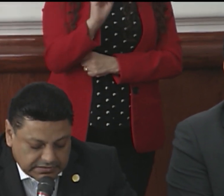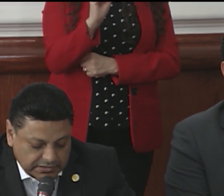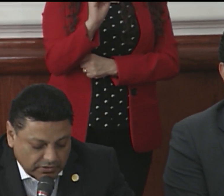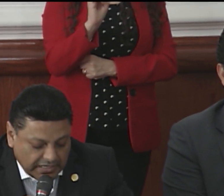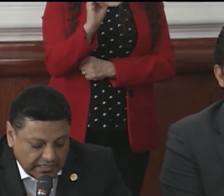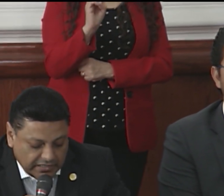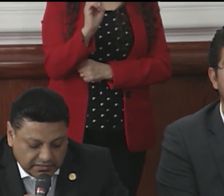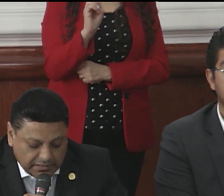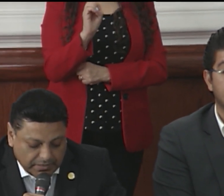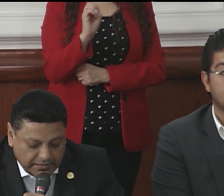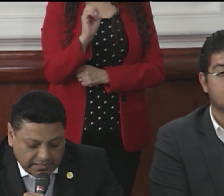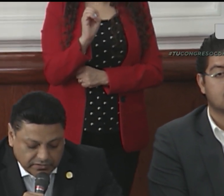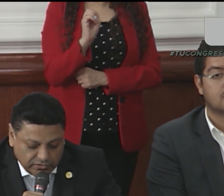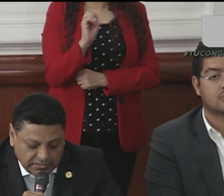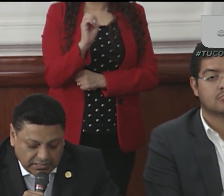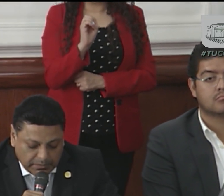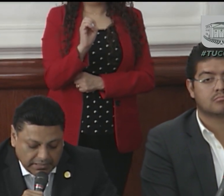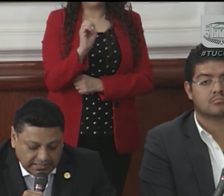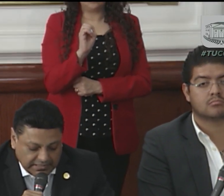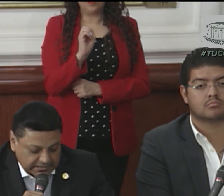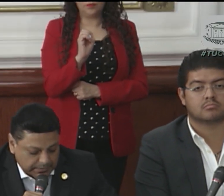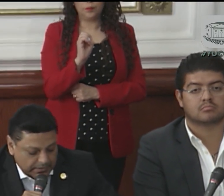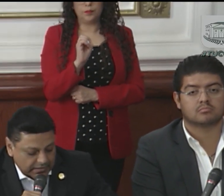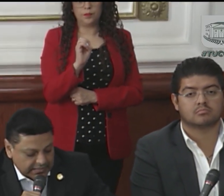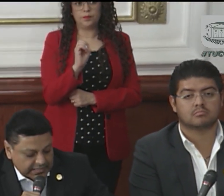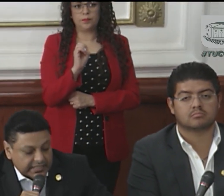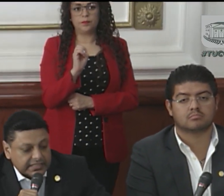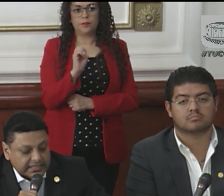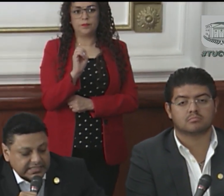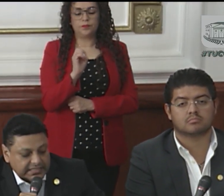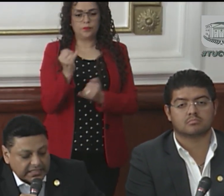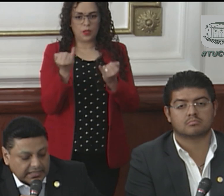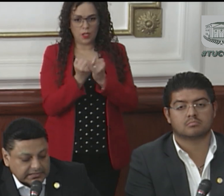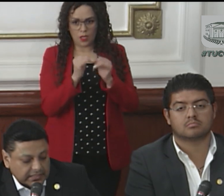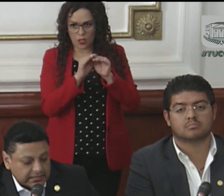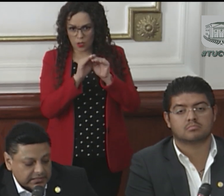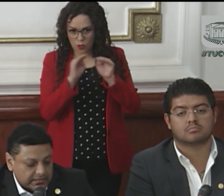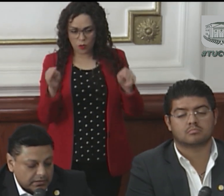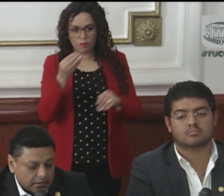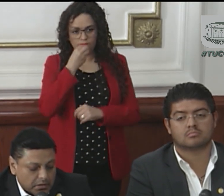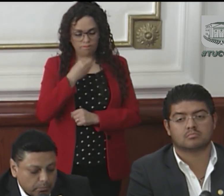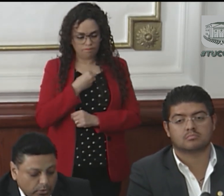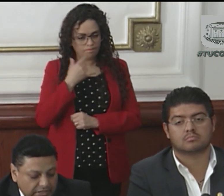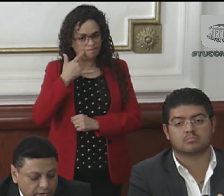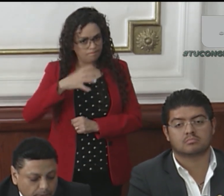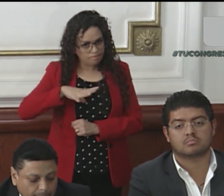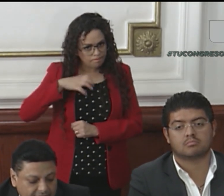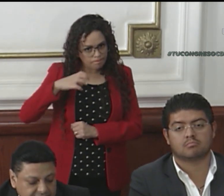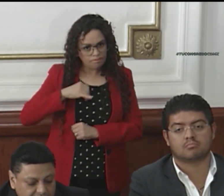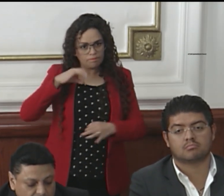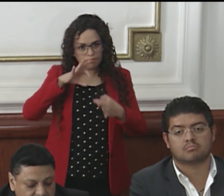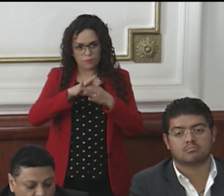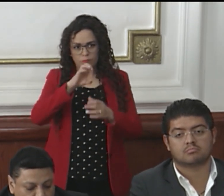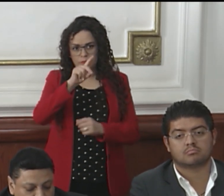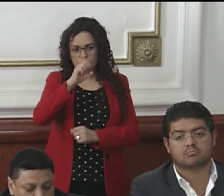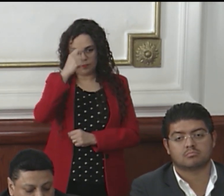no crezcan, sino que hagan de manera sostenible, equitativa y resiliente. Por ello, es que nuestra comisión resulta